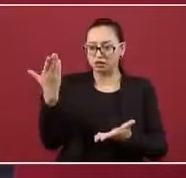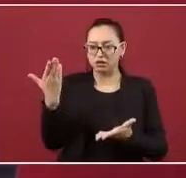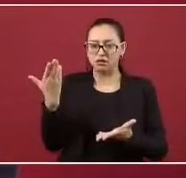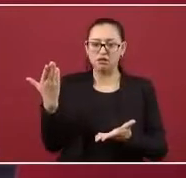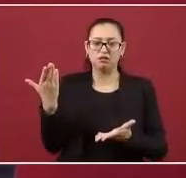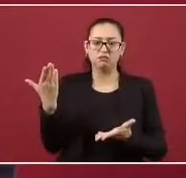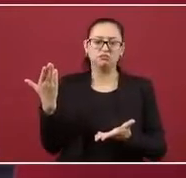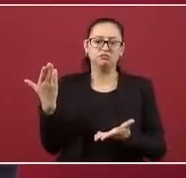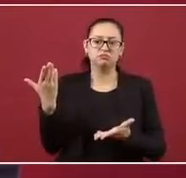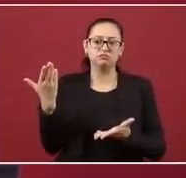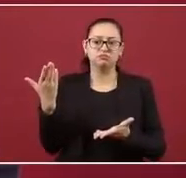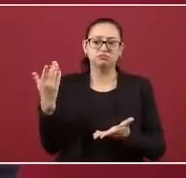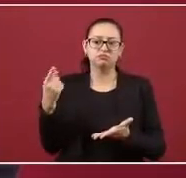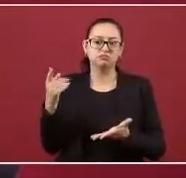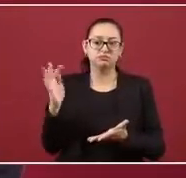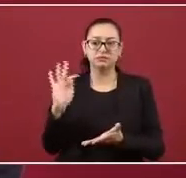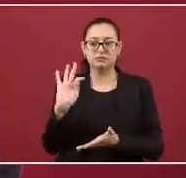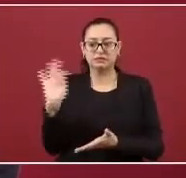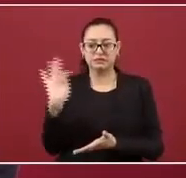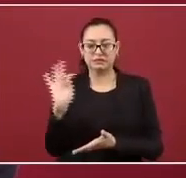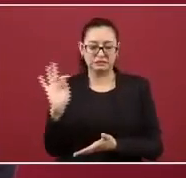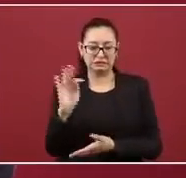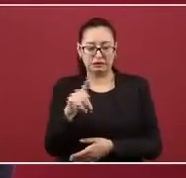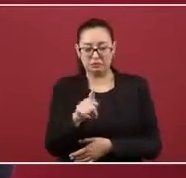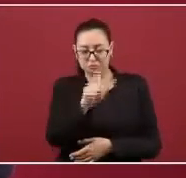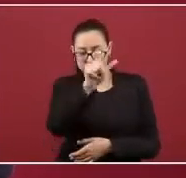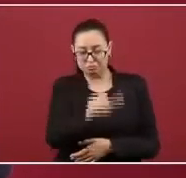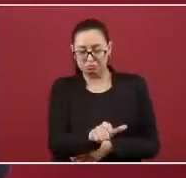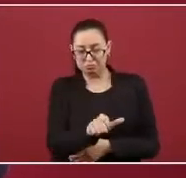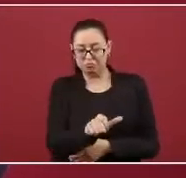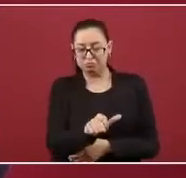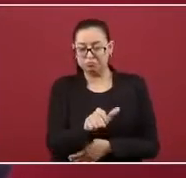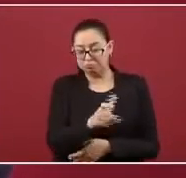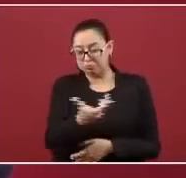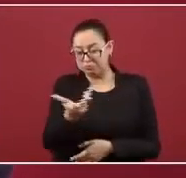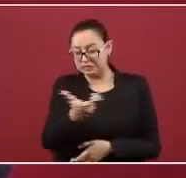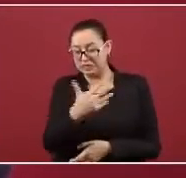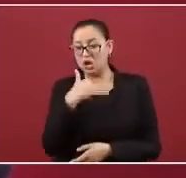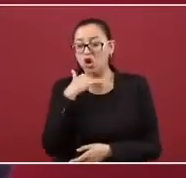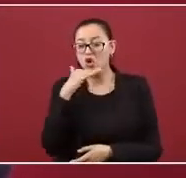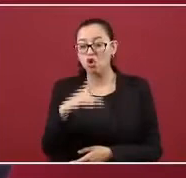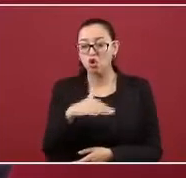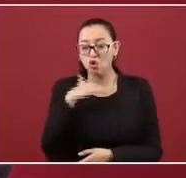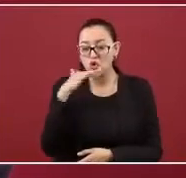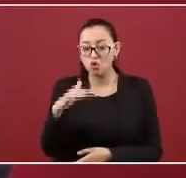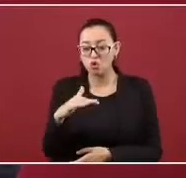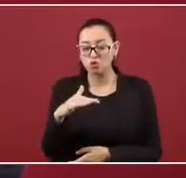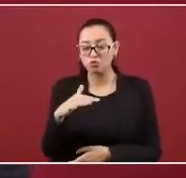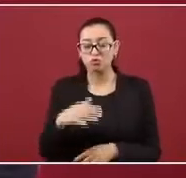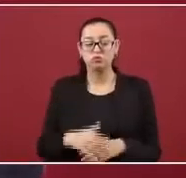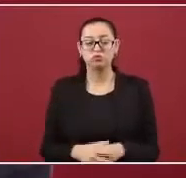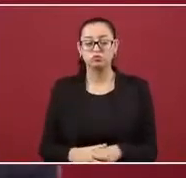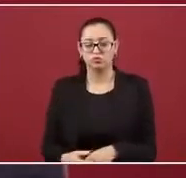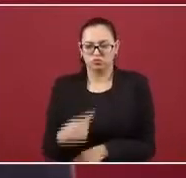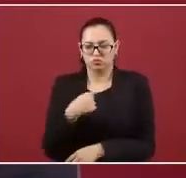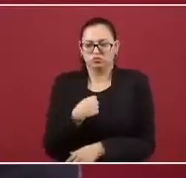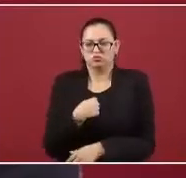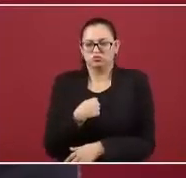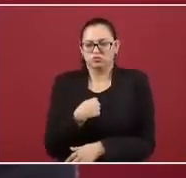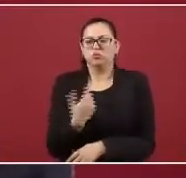por un presunto acto de corrupción, yo tengo